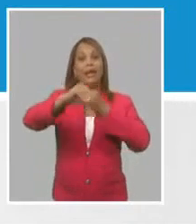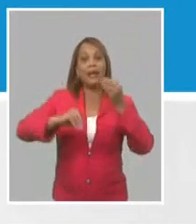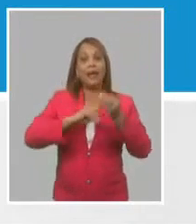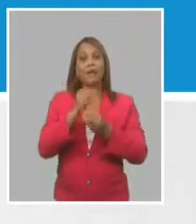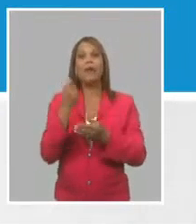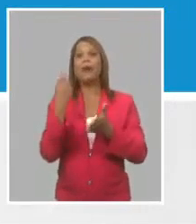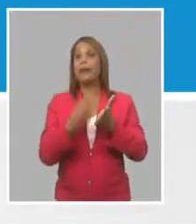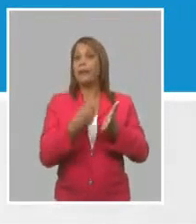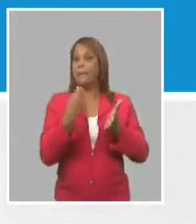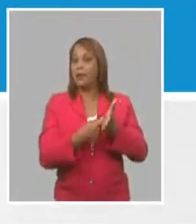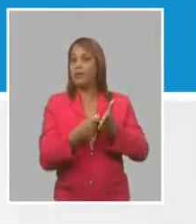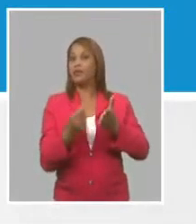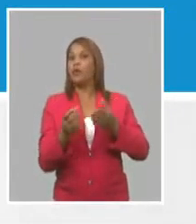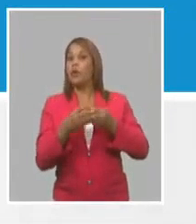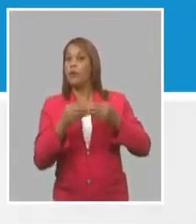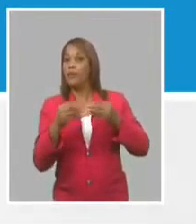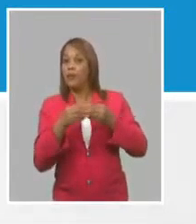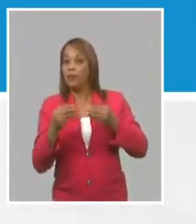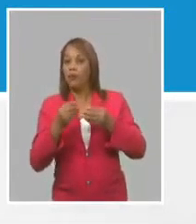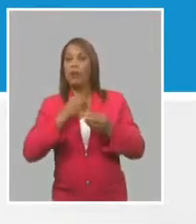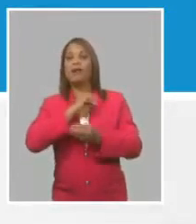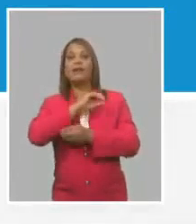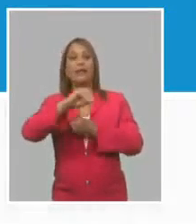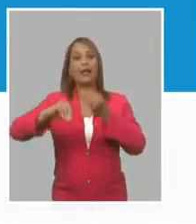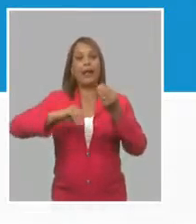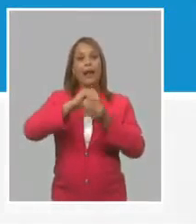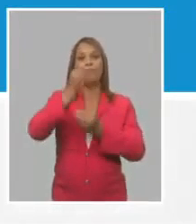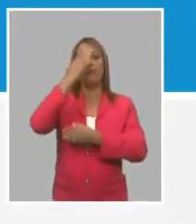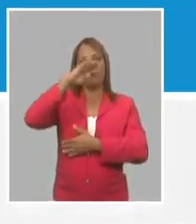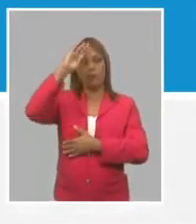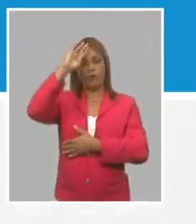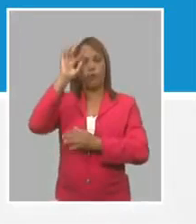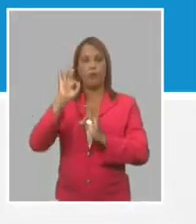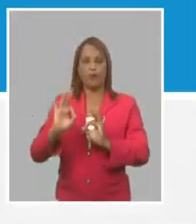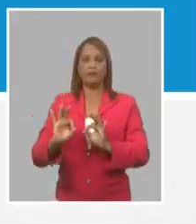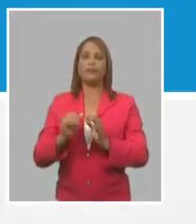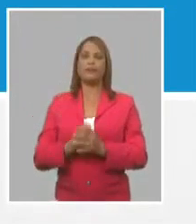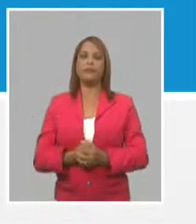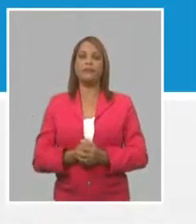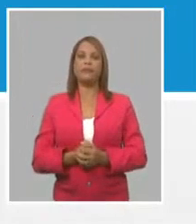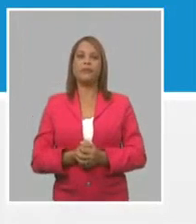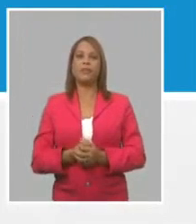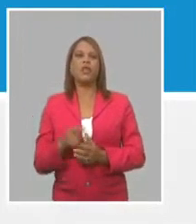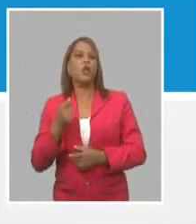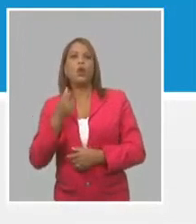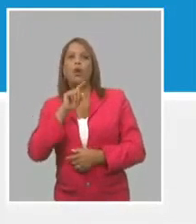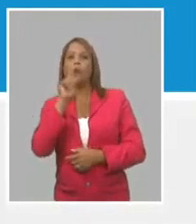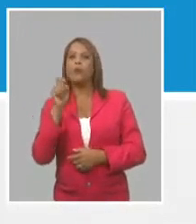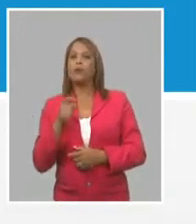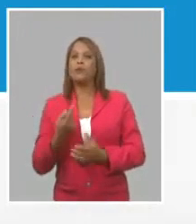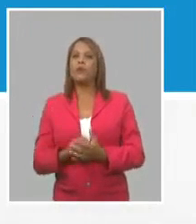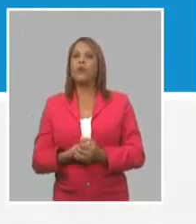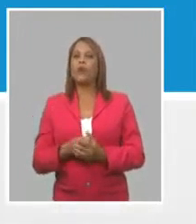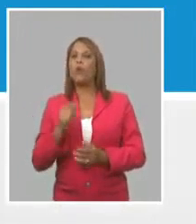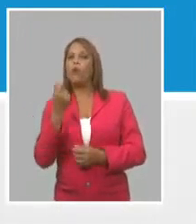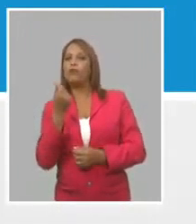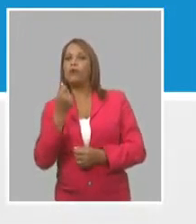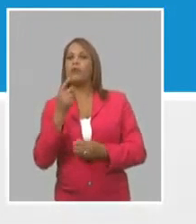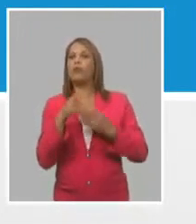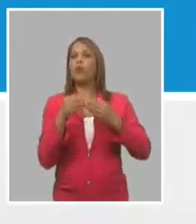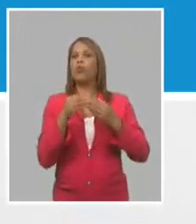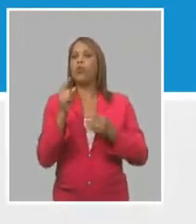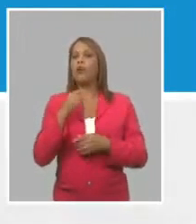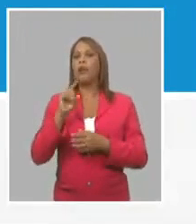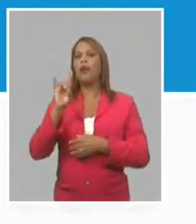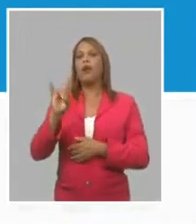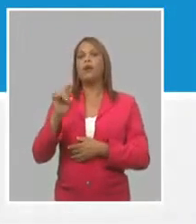es el precio de la divisa expresado en términos de moneda nacional. ¿Cuánto cuesta hoy en Cuba un dólar para las